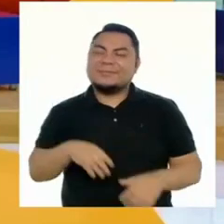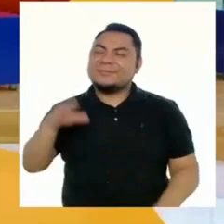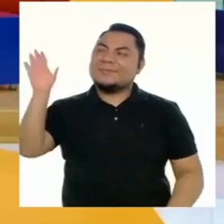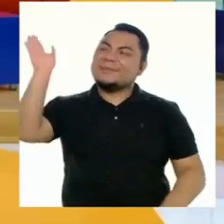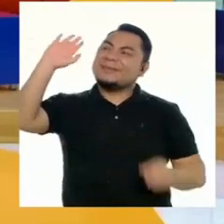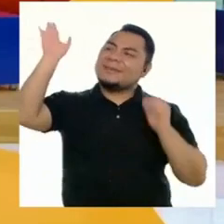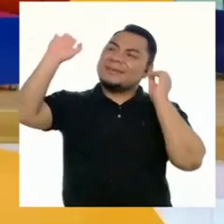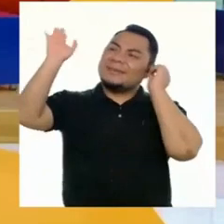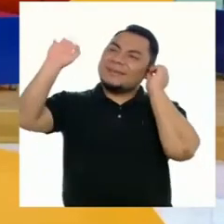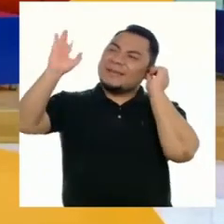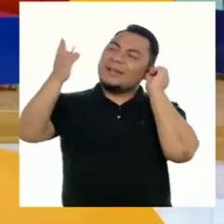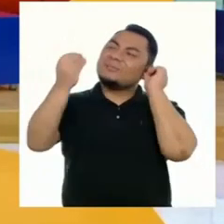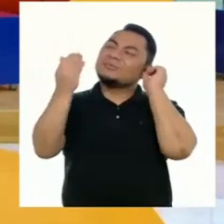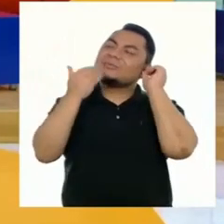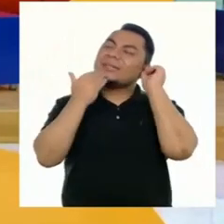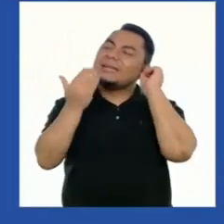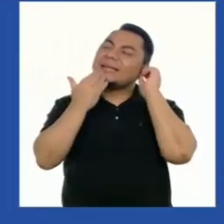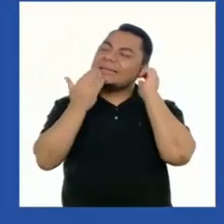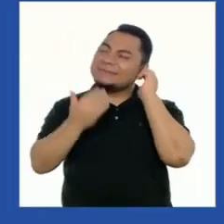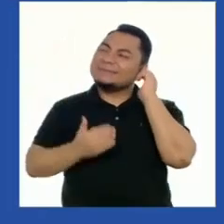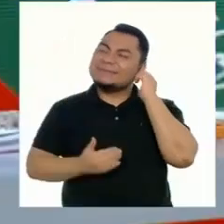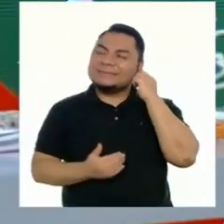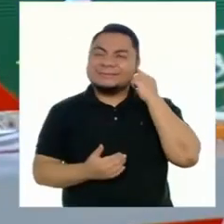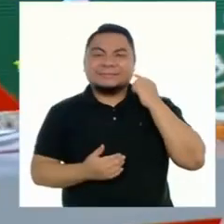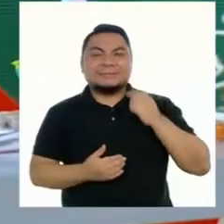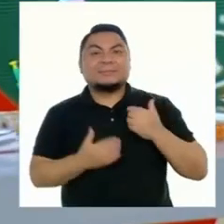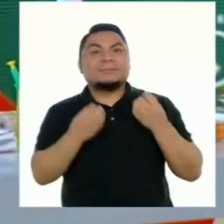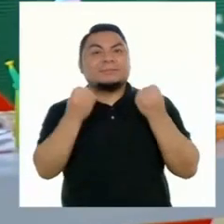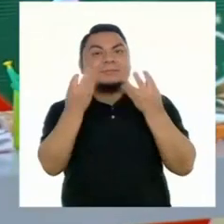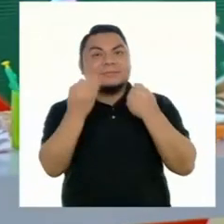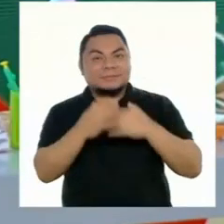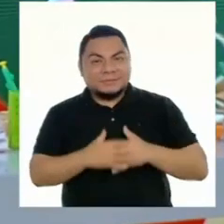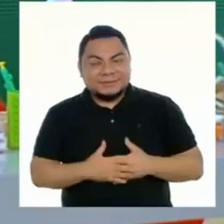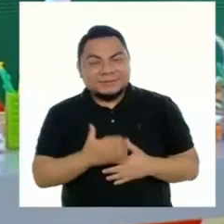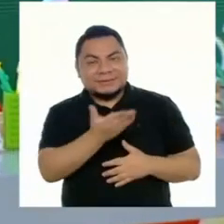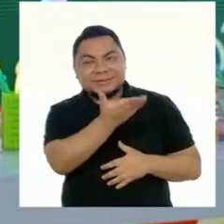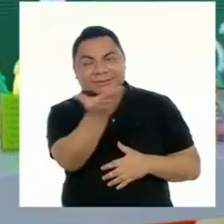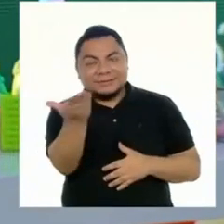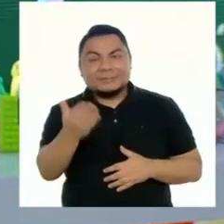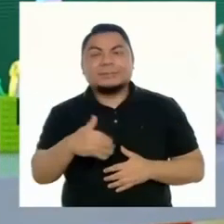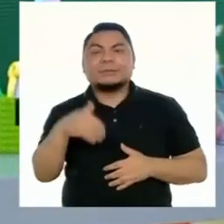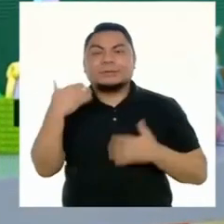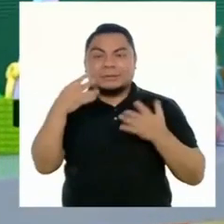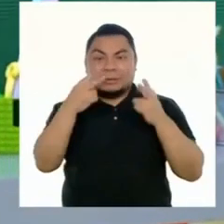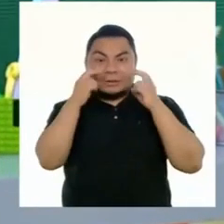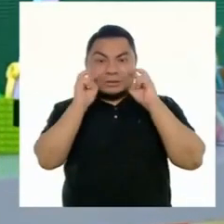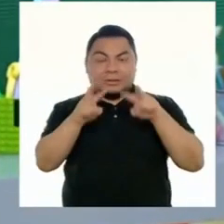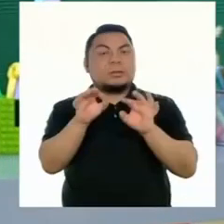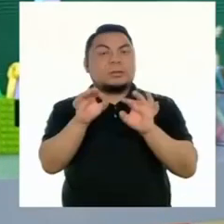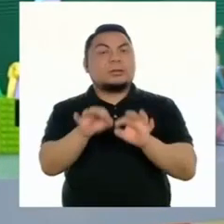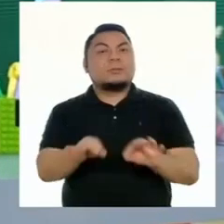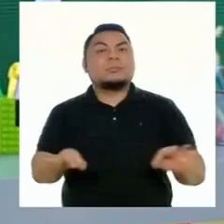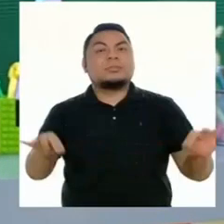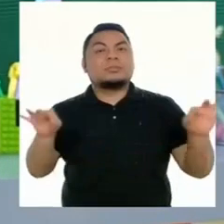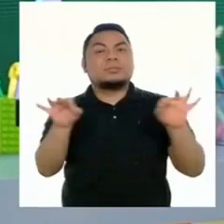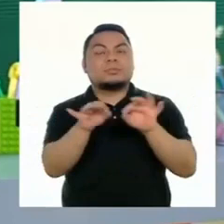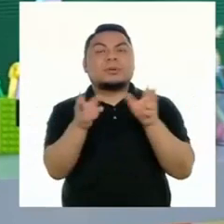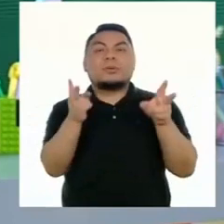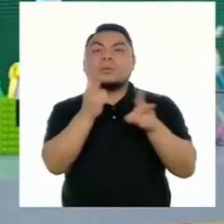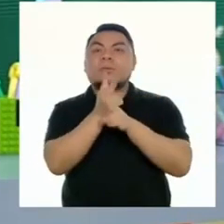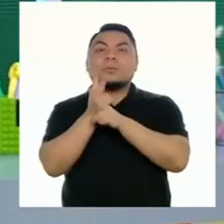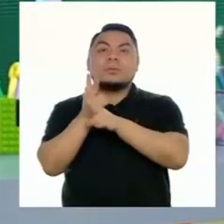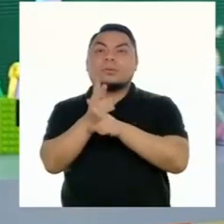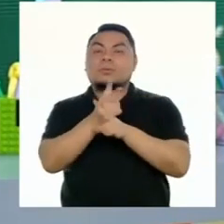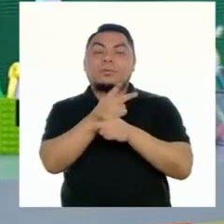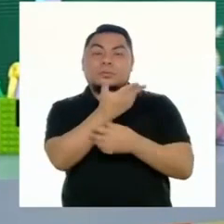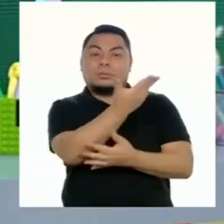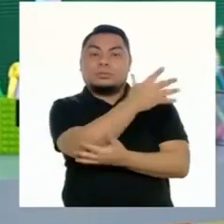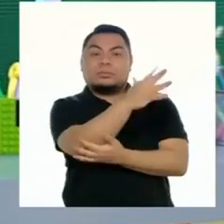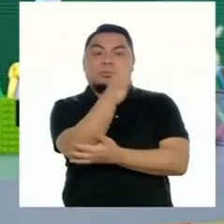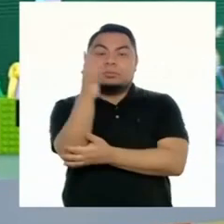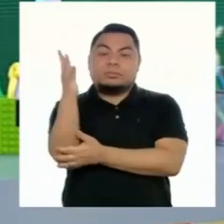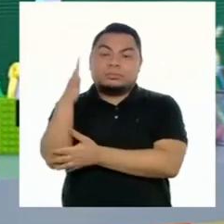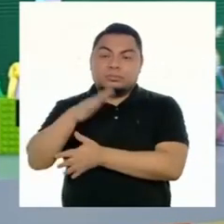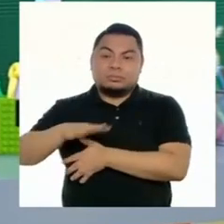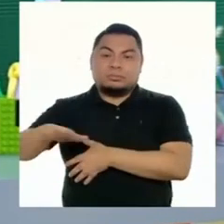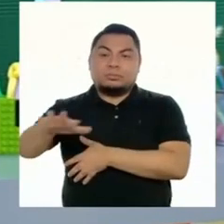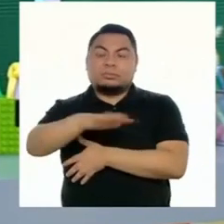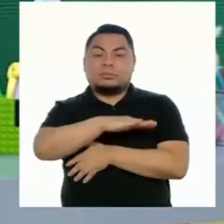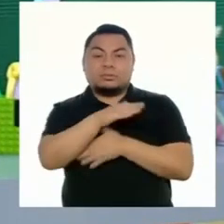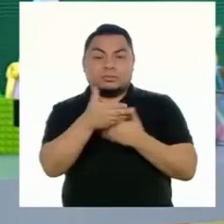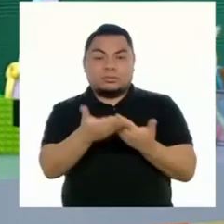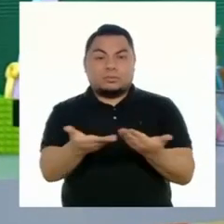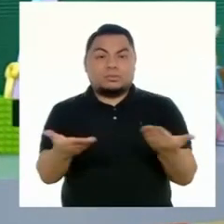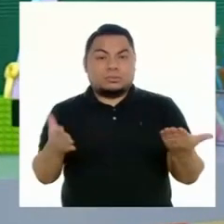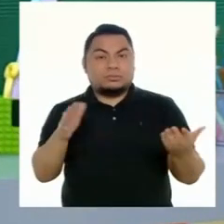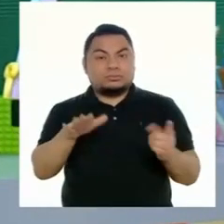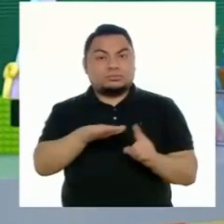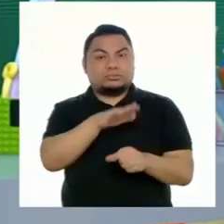profesora Julia Enríquez, muchísimas gracias. Muy bien, chicas y chicos, hemos visto lo importante que es cuidar nuestra biodiversidad para que nuestros